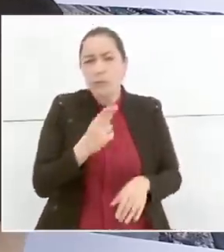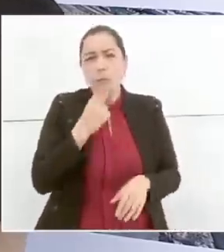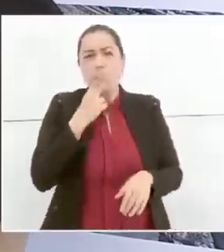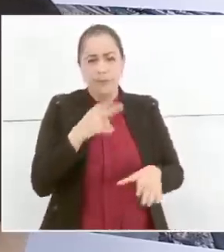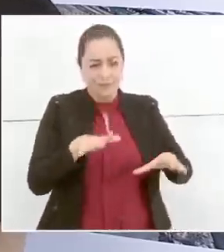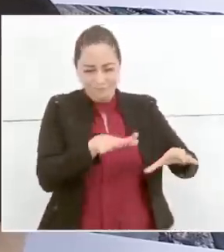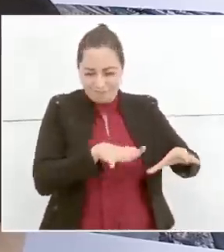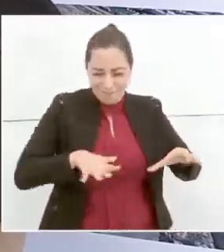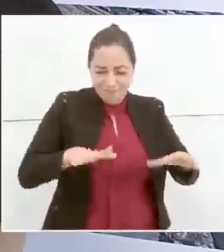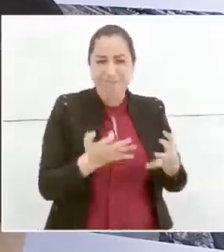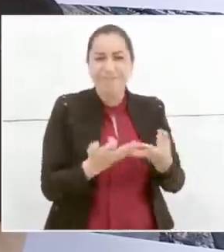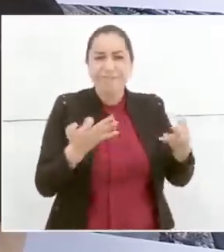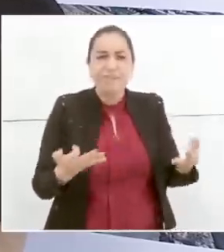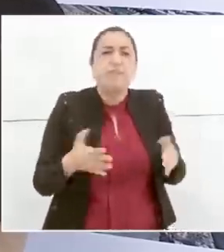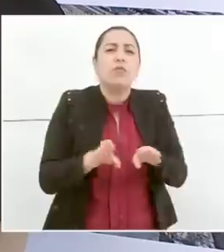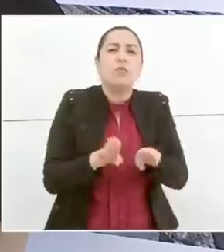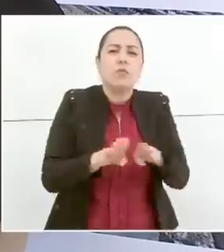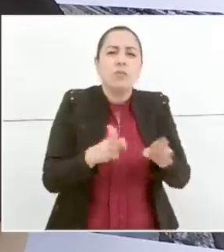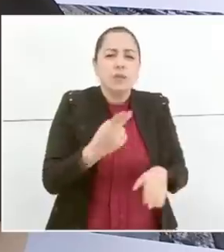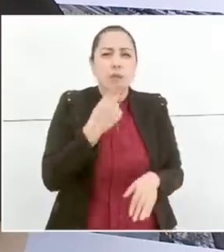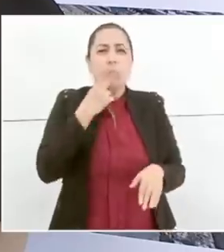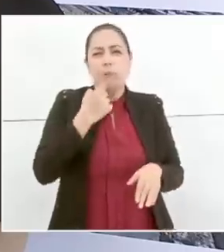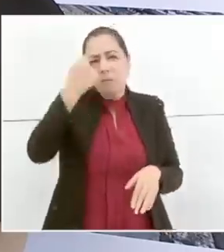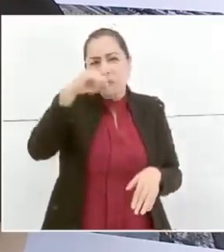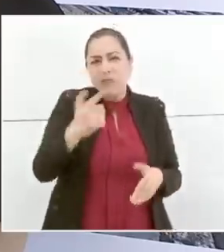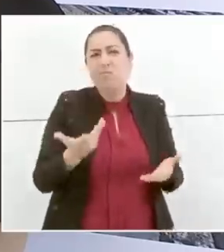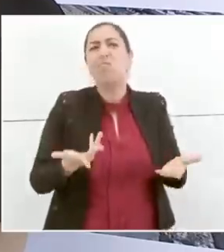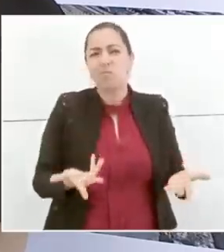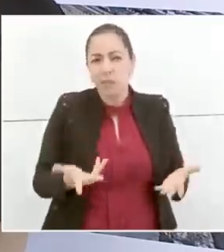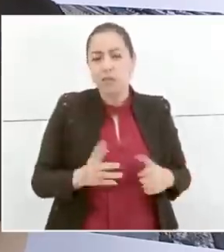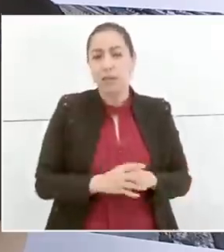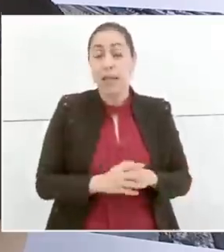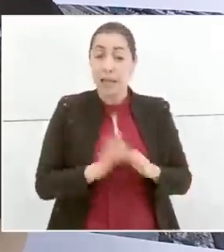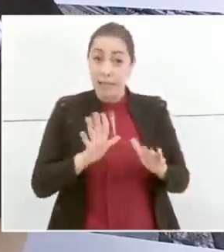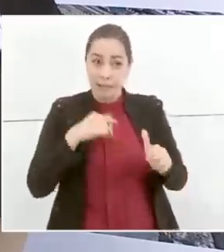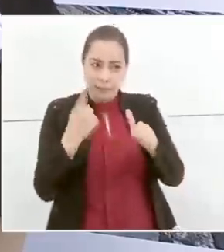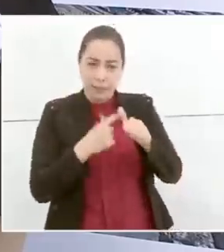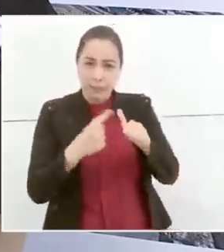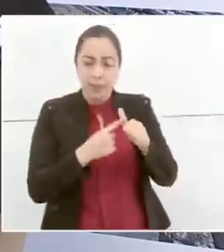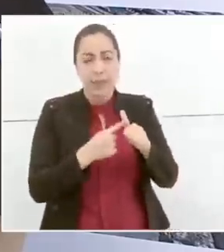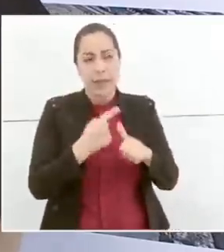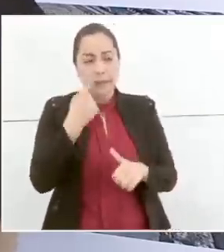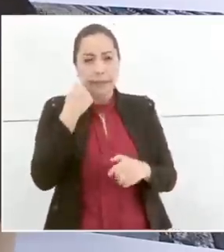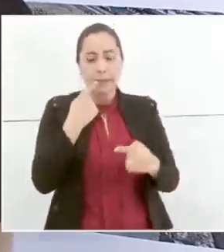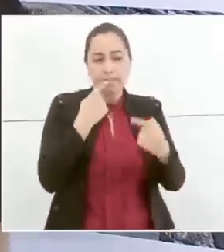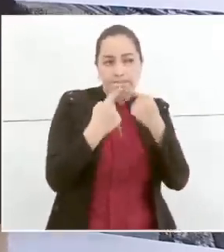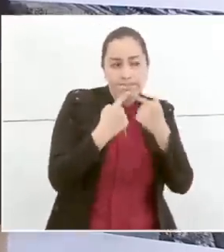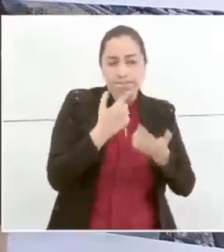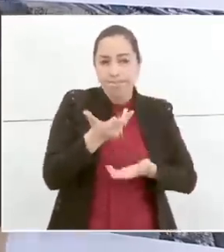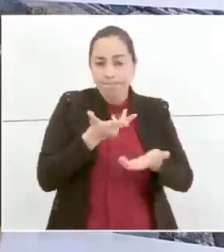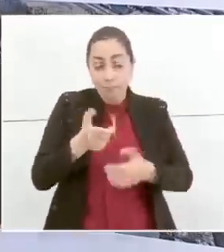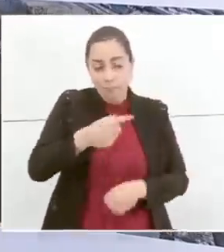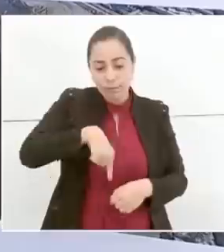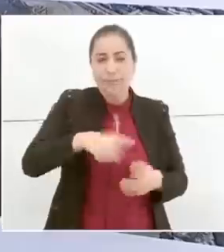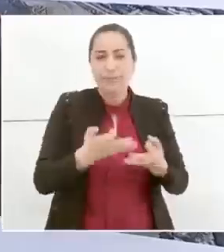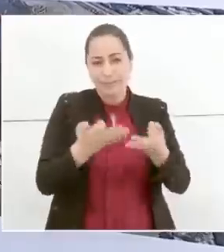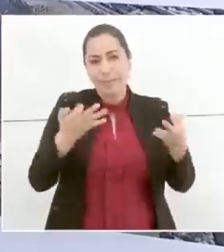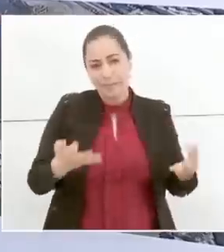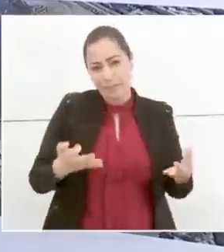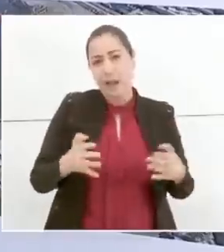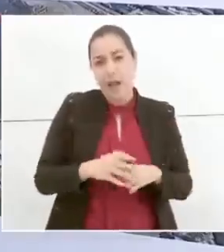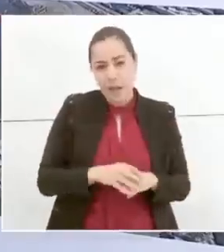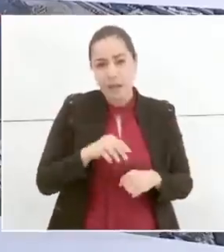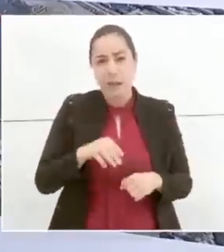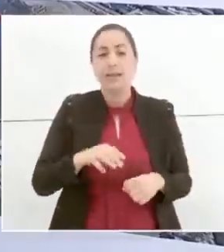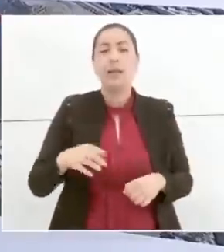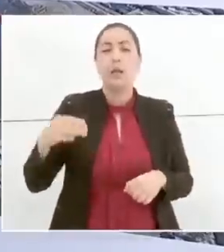pues. Exacto. ¿En qué se utiliza? Habría que ver, porque es un terreno municipal, que tiene inversión federal y